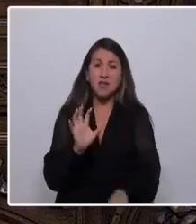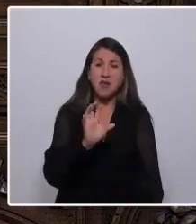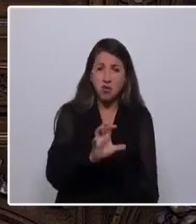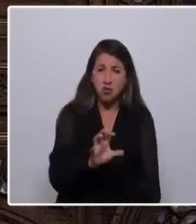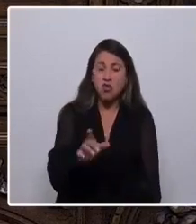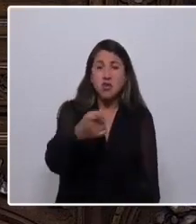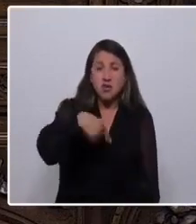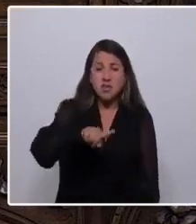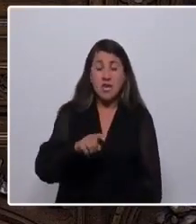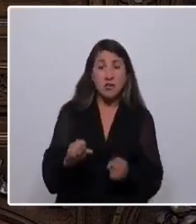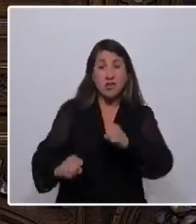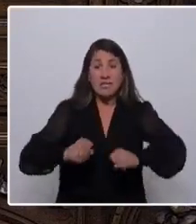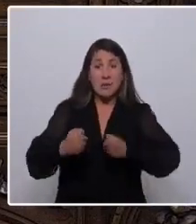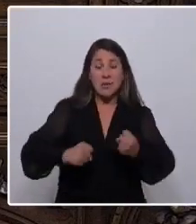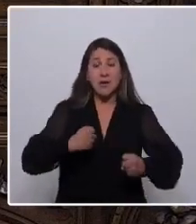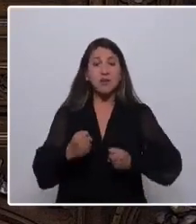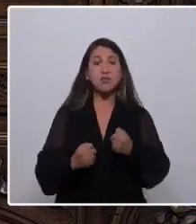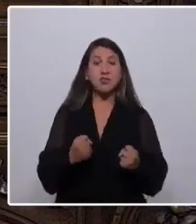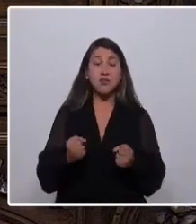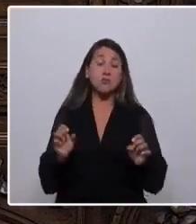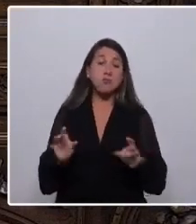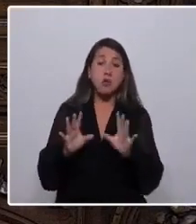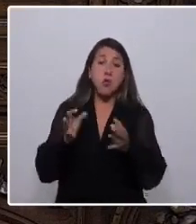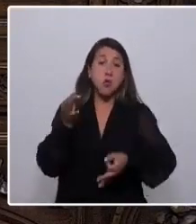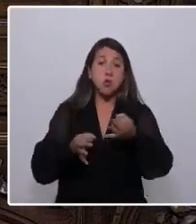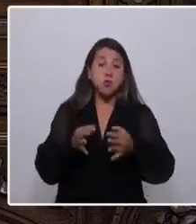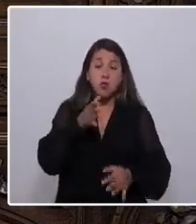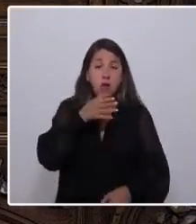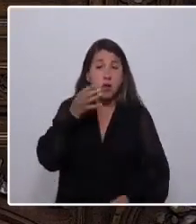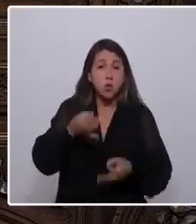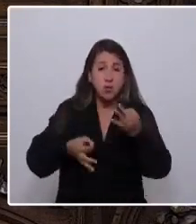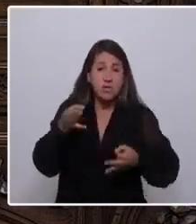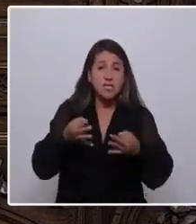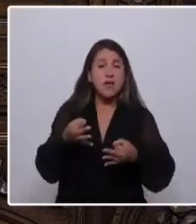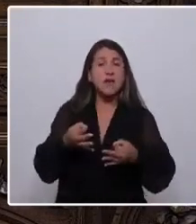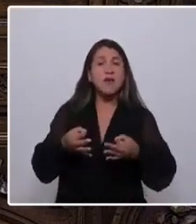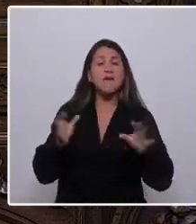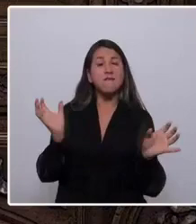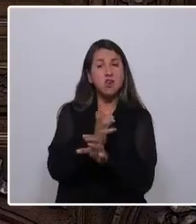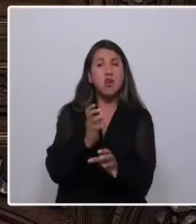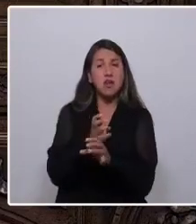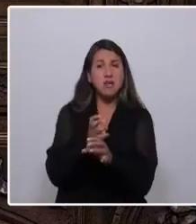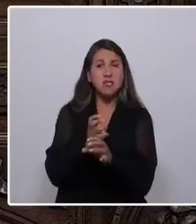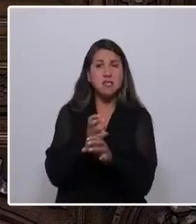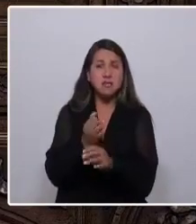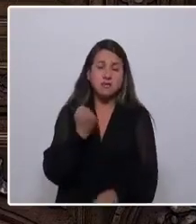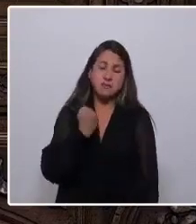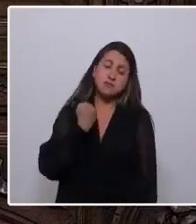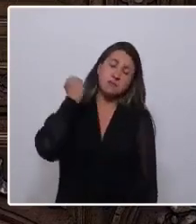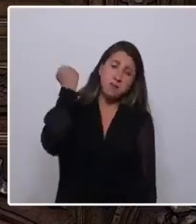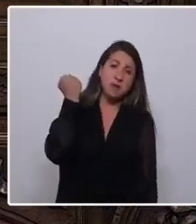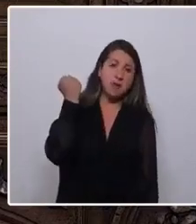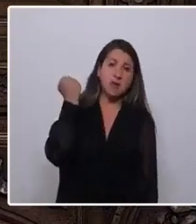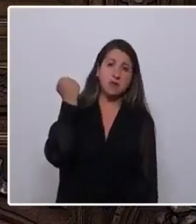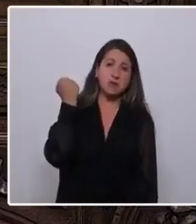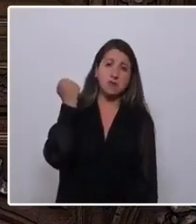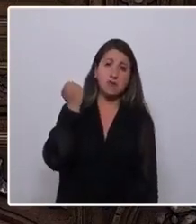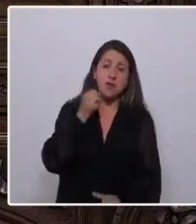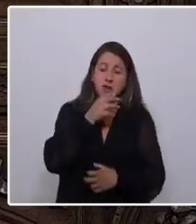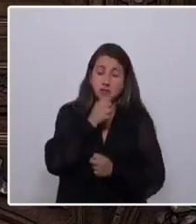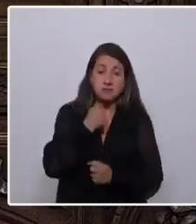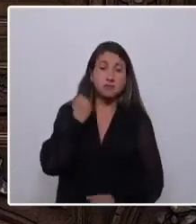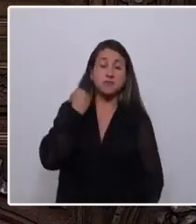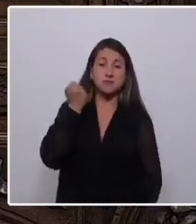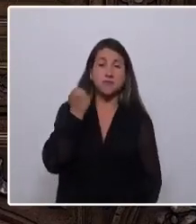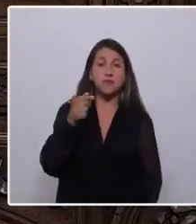en la desesperación ante la injusticia y el agotamiento de sufrir violencia pusieron fin a su vida. Por las